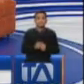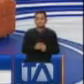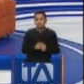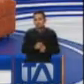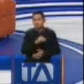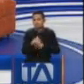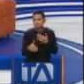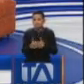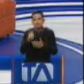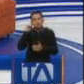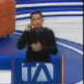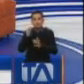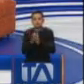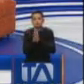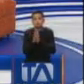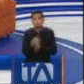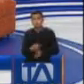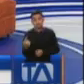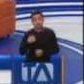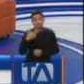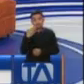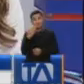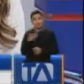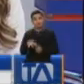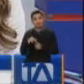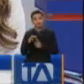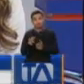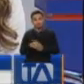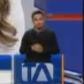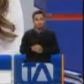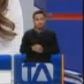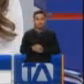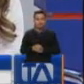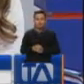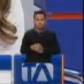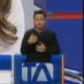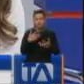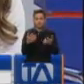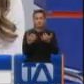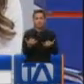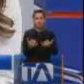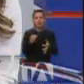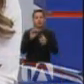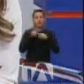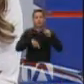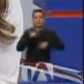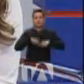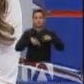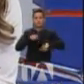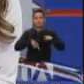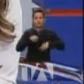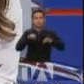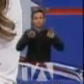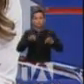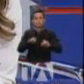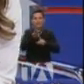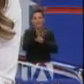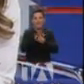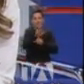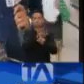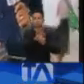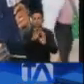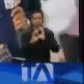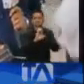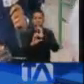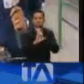que hacemos todas las mujeres y quienes somos madres, sobre todo. Bueno, Daniela, yo quisiera hacer un enlace en vivo en este momento. Como comentábamos, el acoso sexual en el